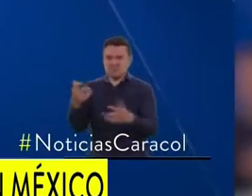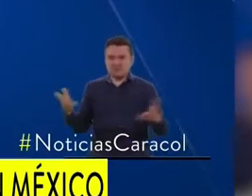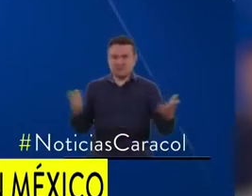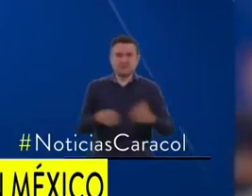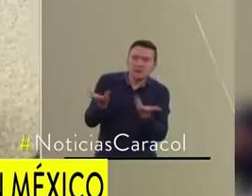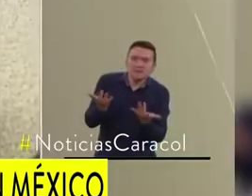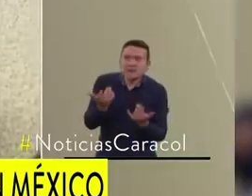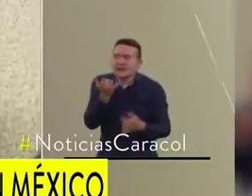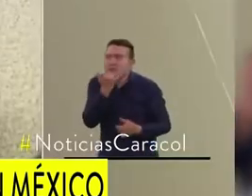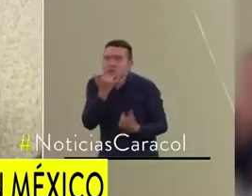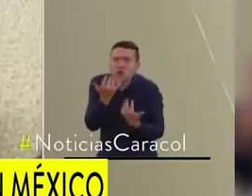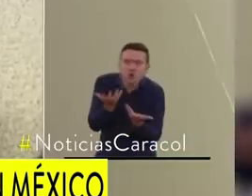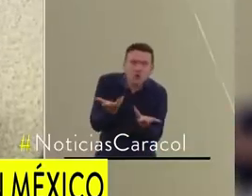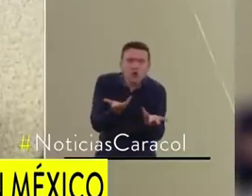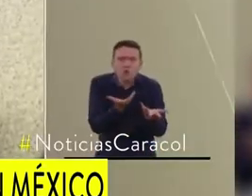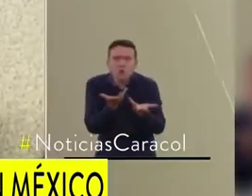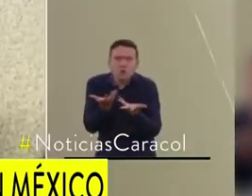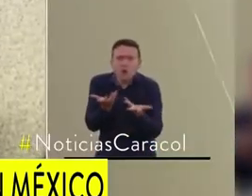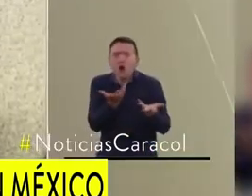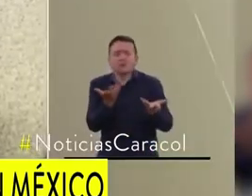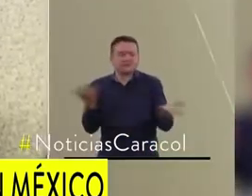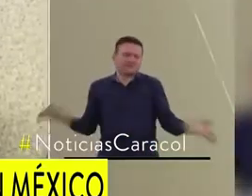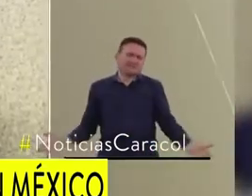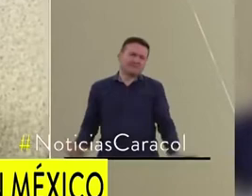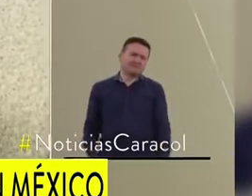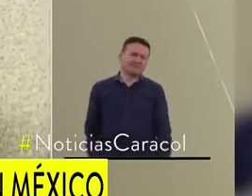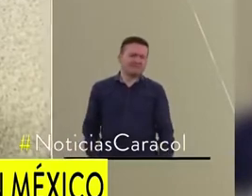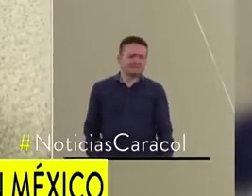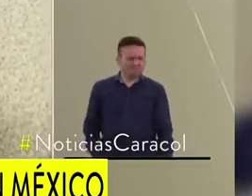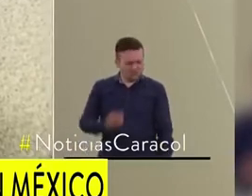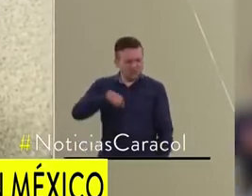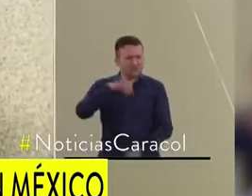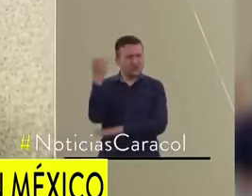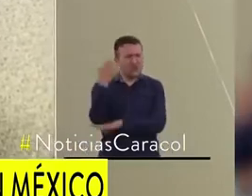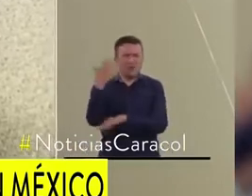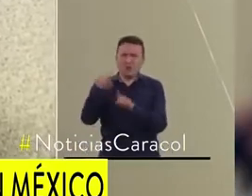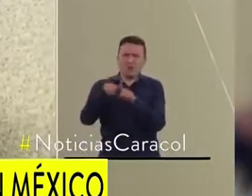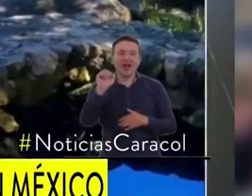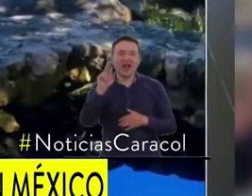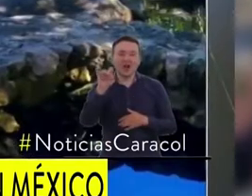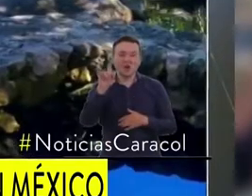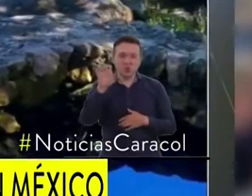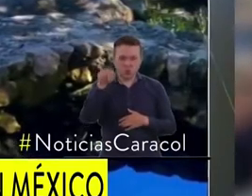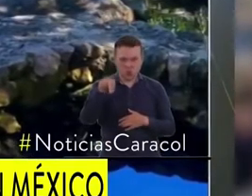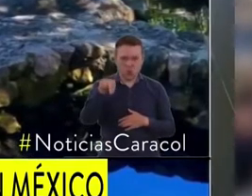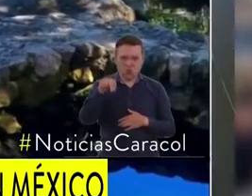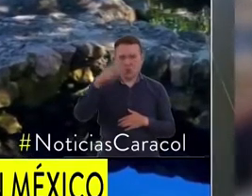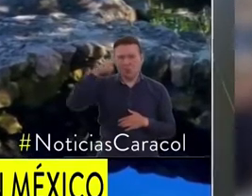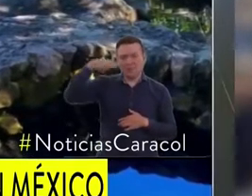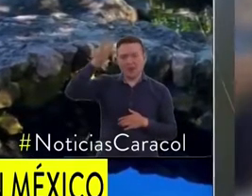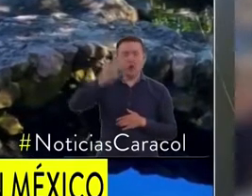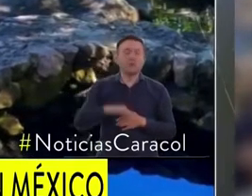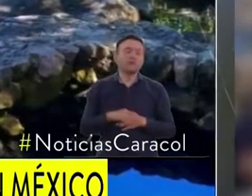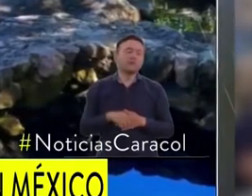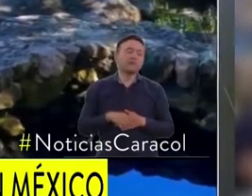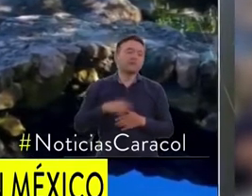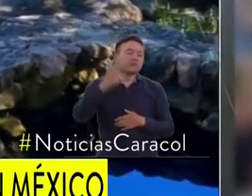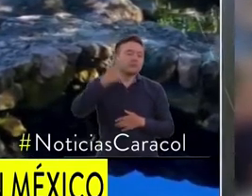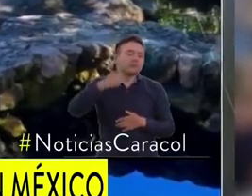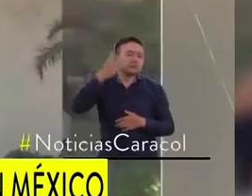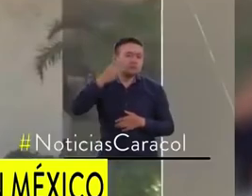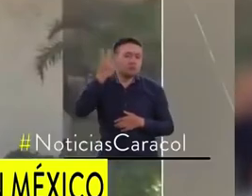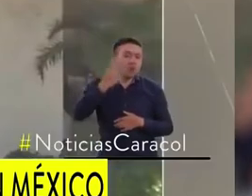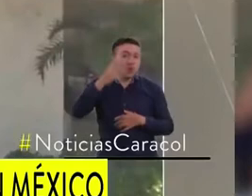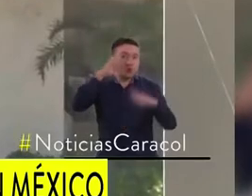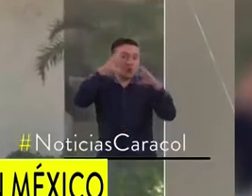hablar". En los separos, los policías lo tiraron al piso y lo golpearon hasta el cansancio. A su esposa le arrebataron